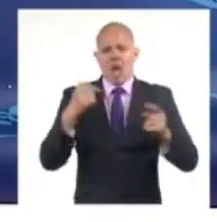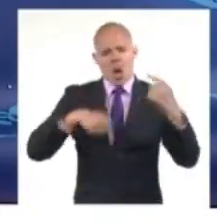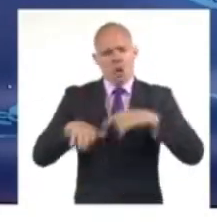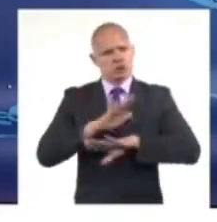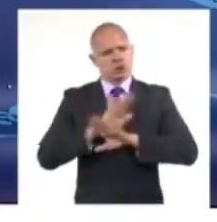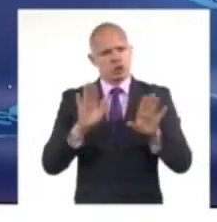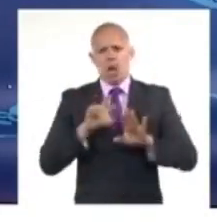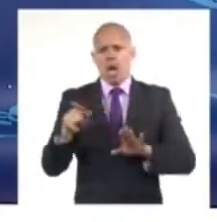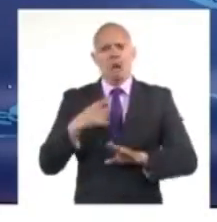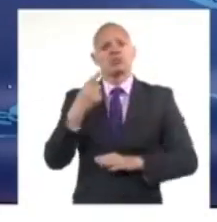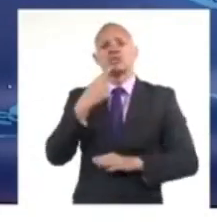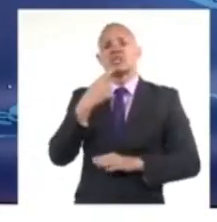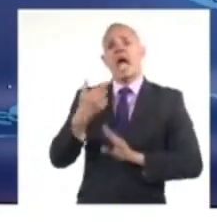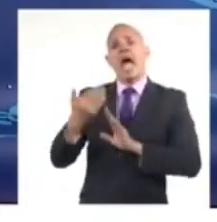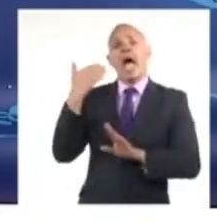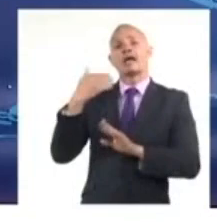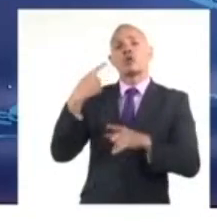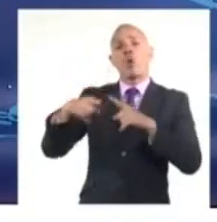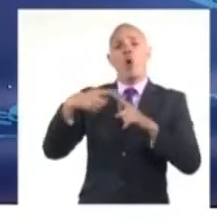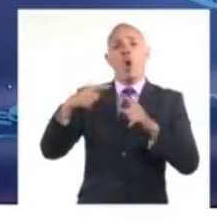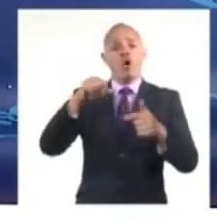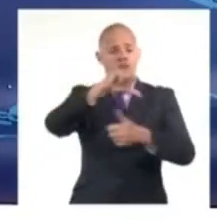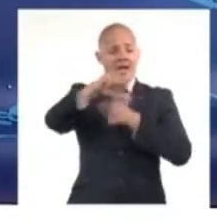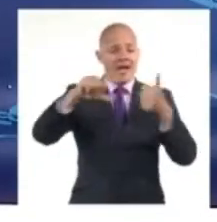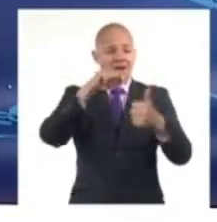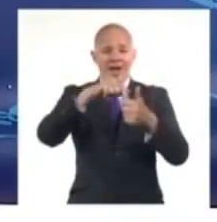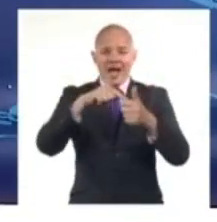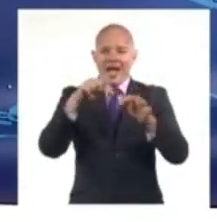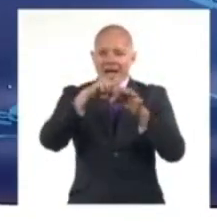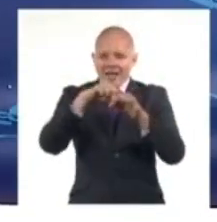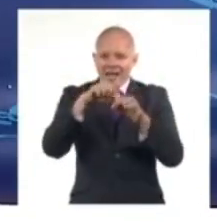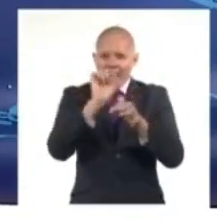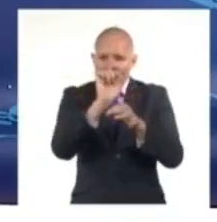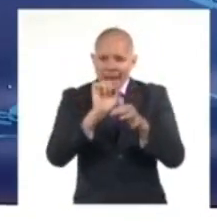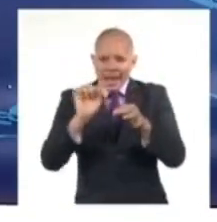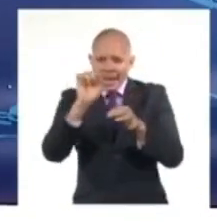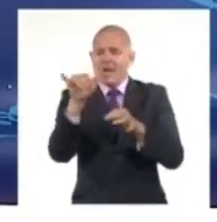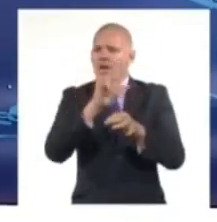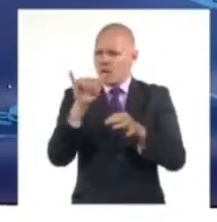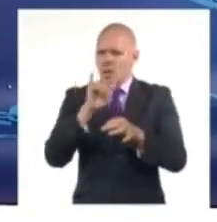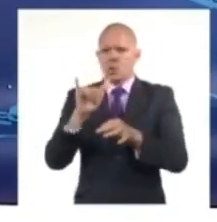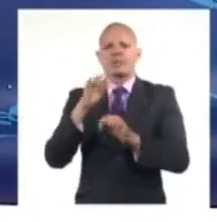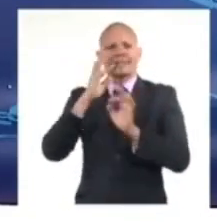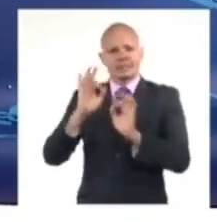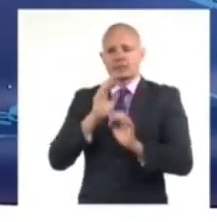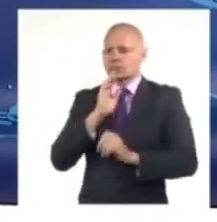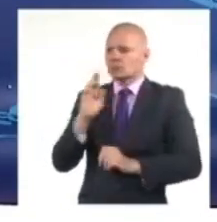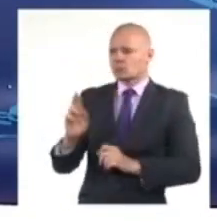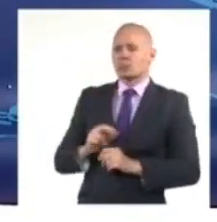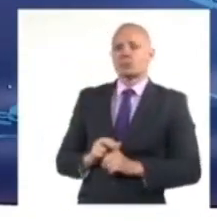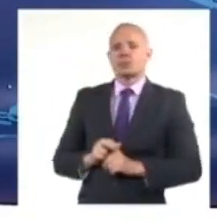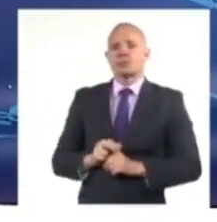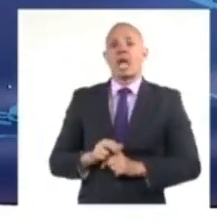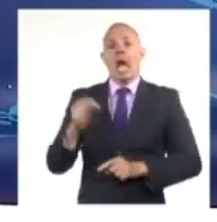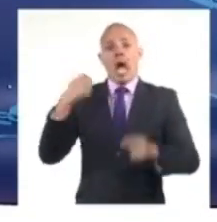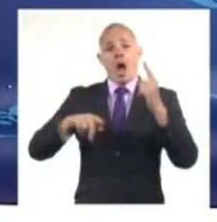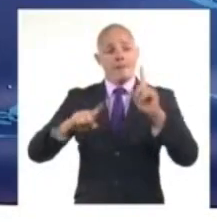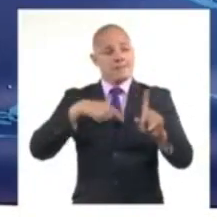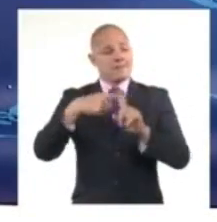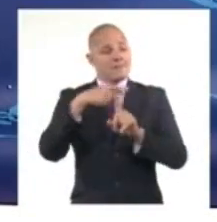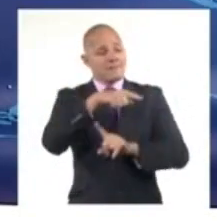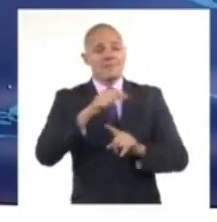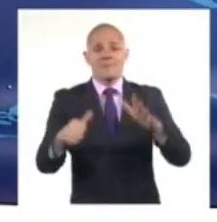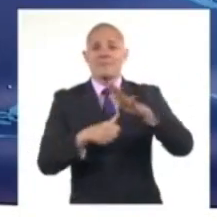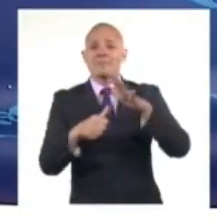y temprana actitud de los países miembros de CARICOM en contra de las exclusiones, así como la firme postura del presidente de Bolivia, Luis